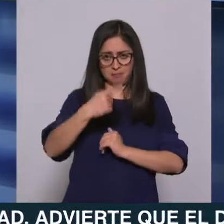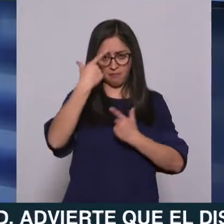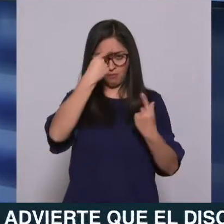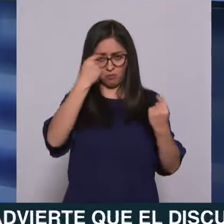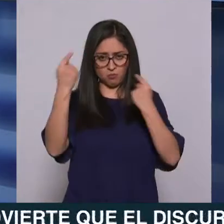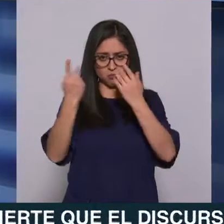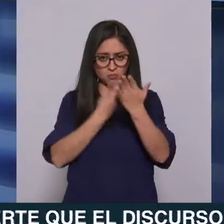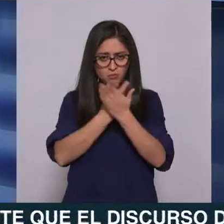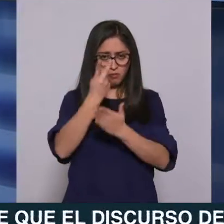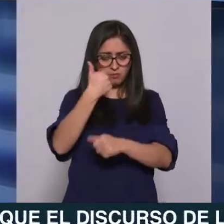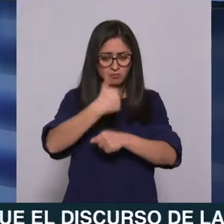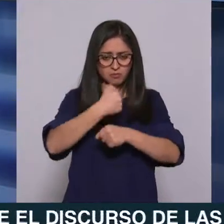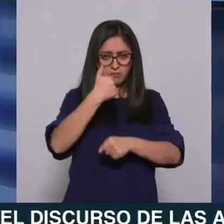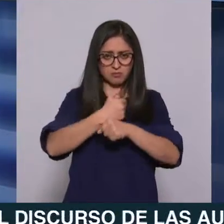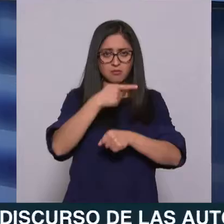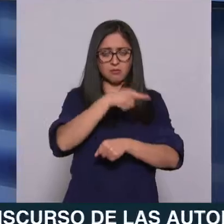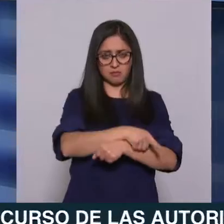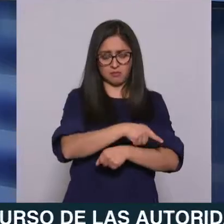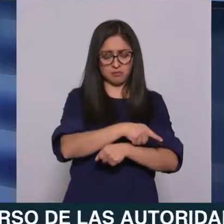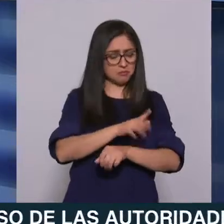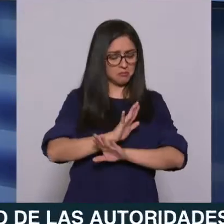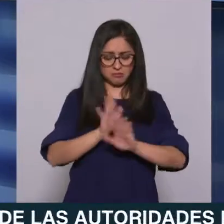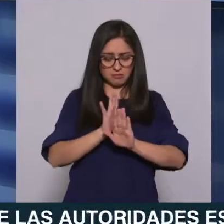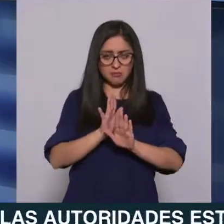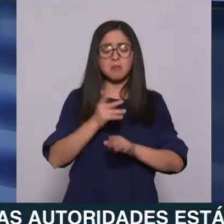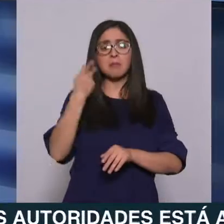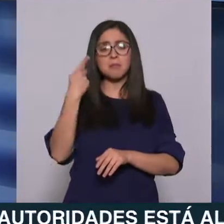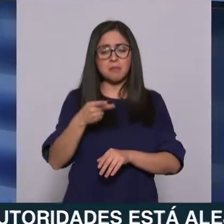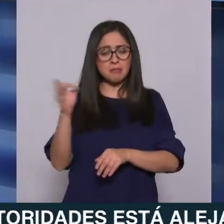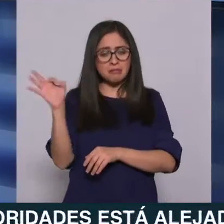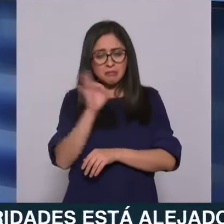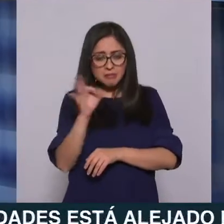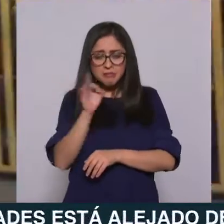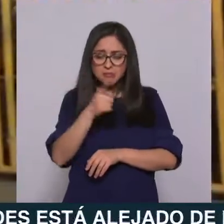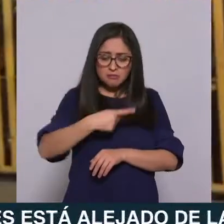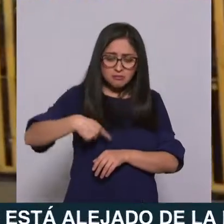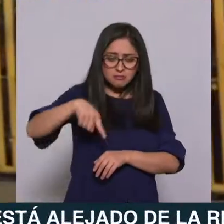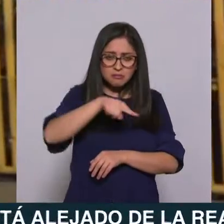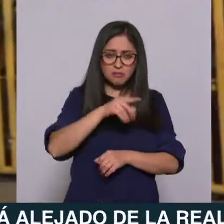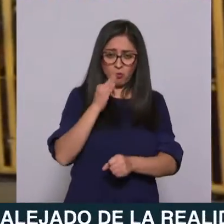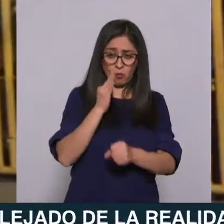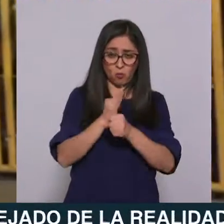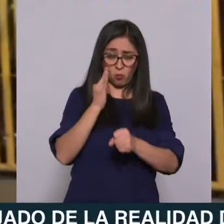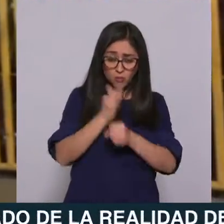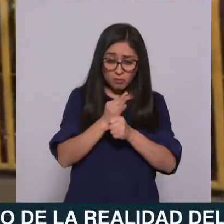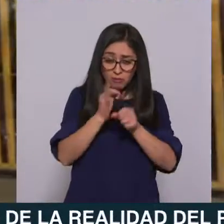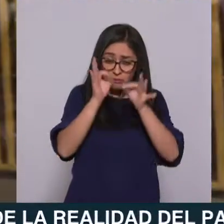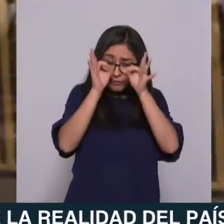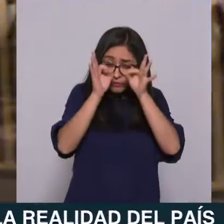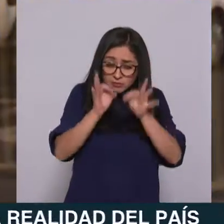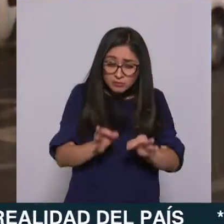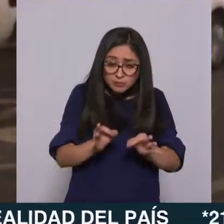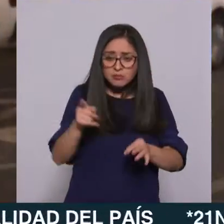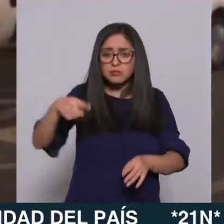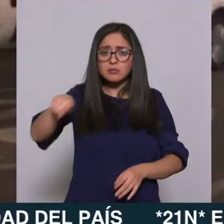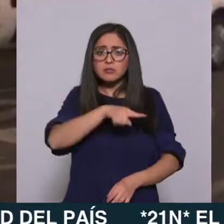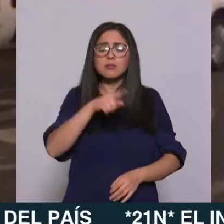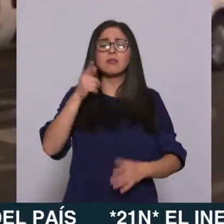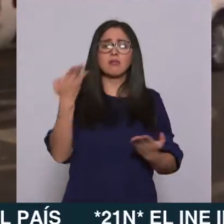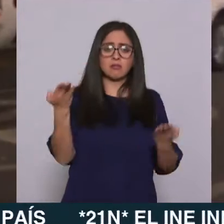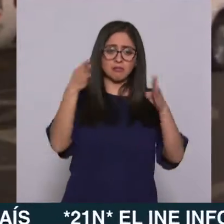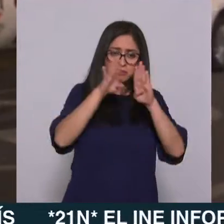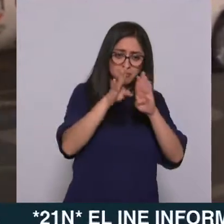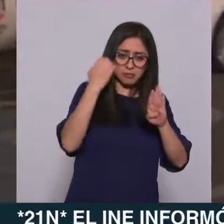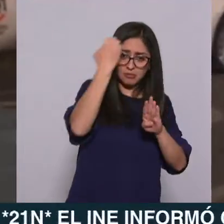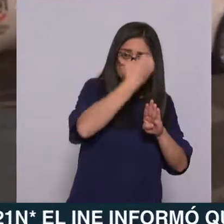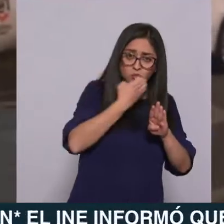sexto año de bachillerato. En ese sentido, podríamos decir que en este momento en particular no afecta directamente